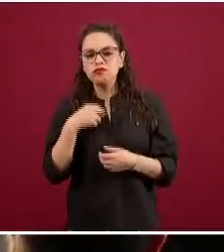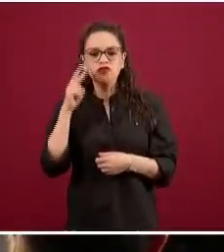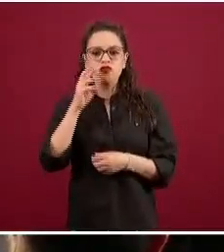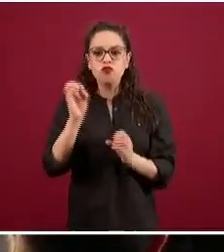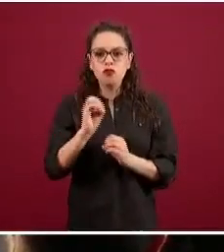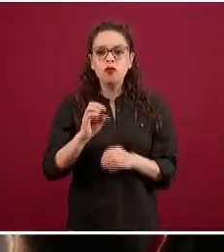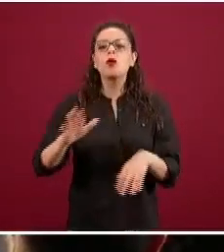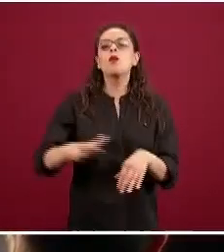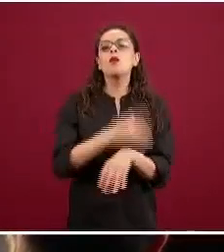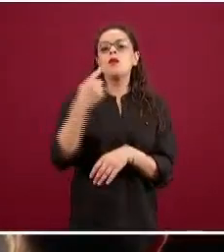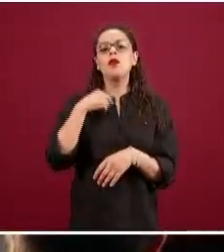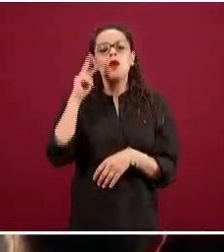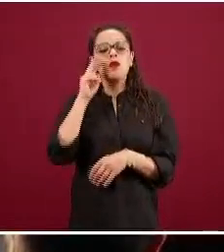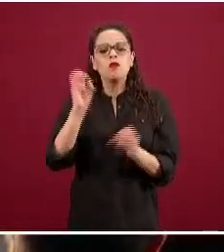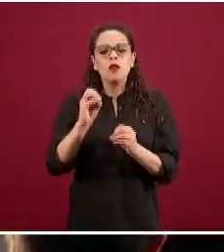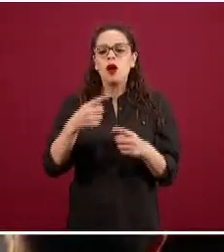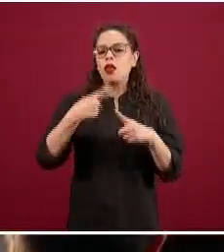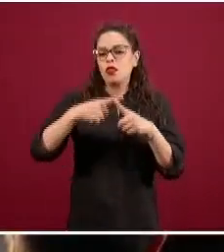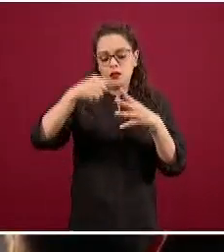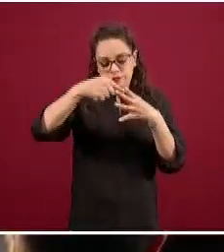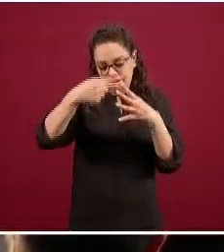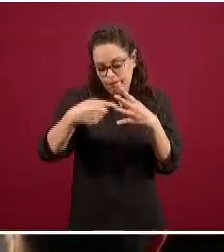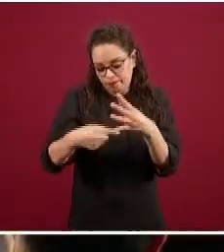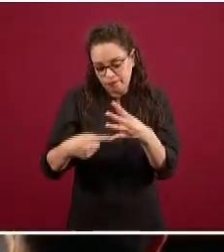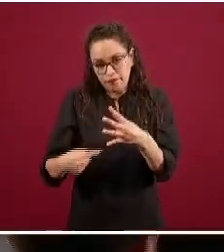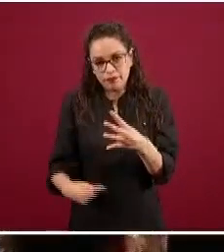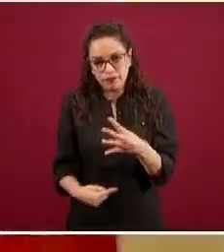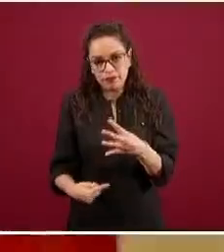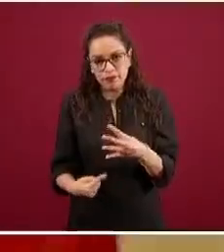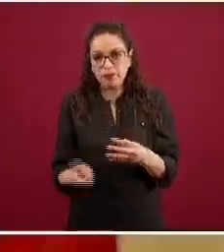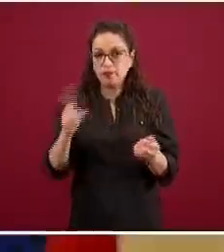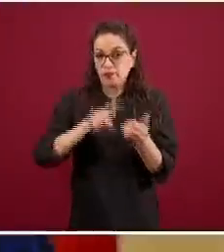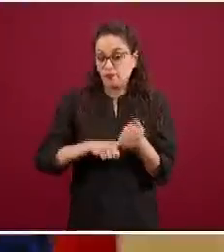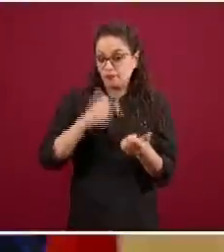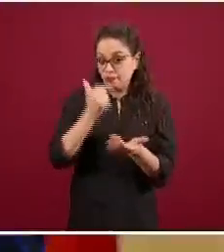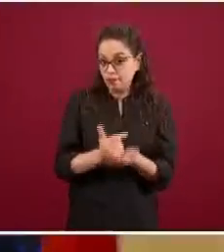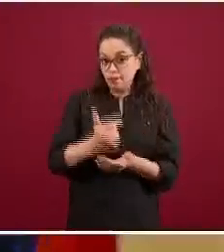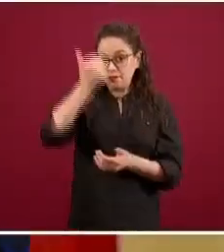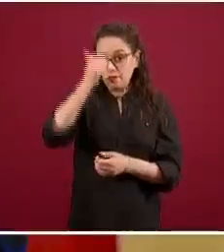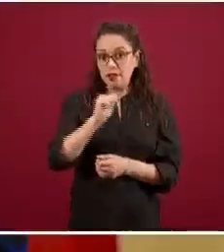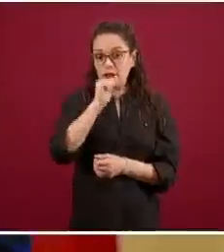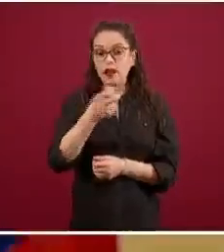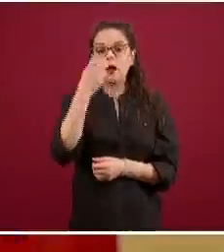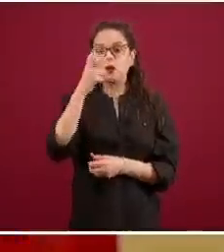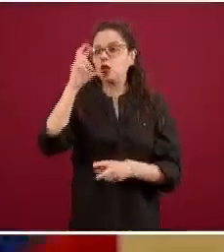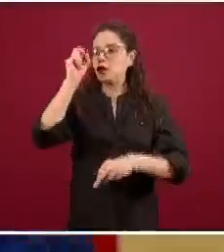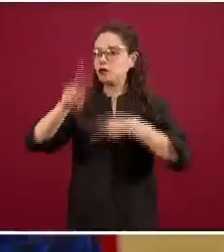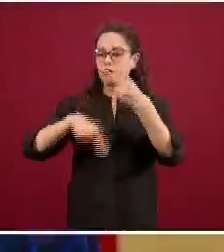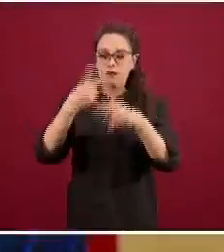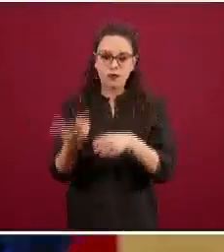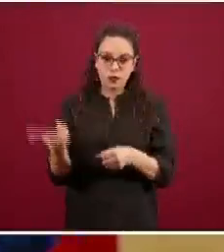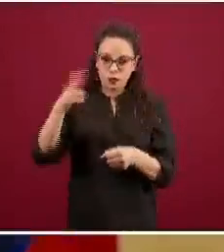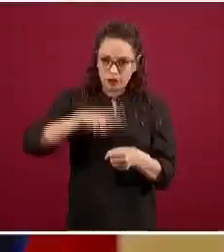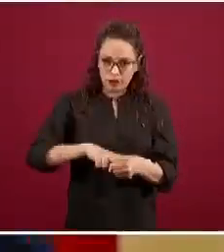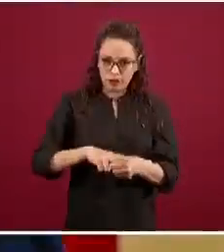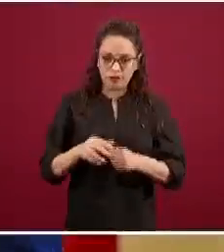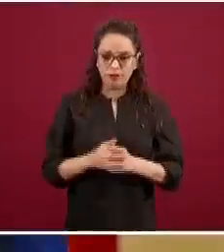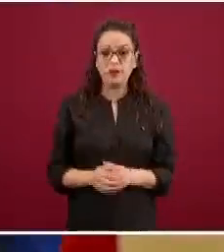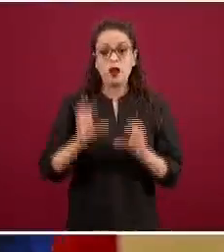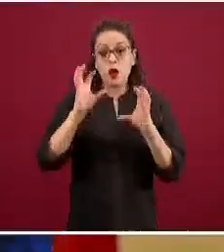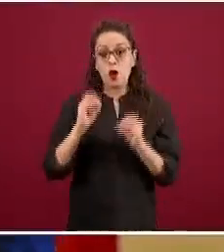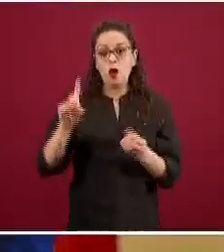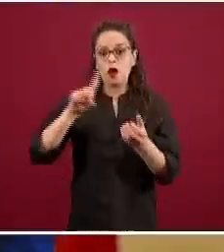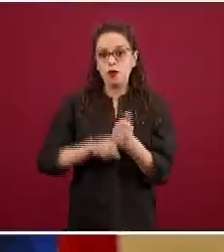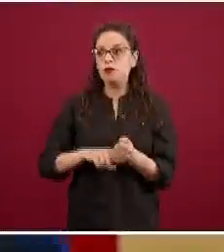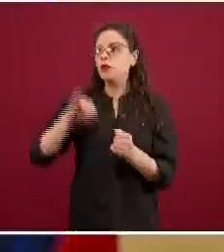razones. No estaba suficientemente grave como para acudir al hospital, o estaba muy grave y ni siquiera llegó al